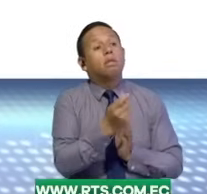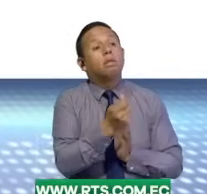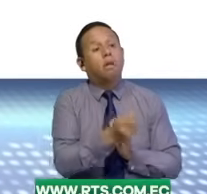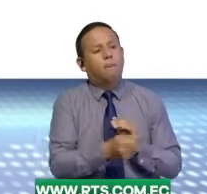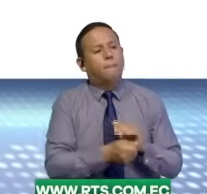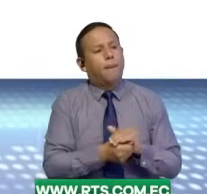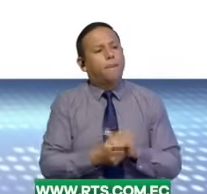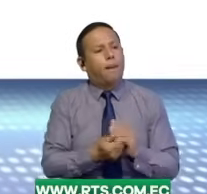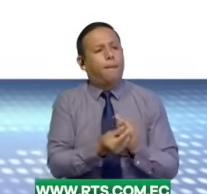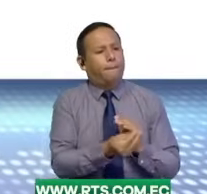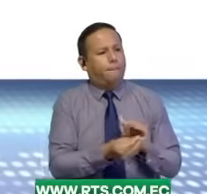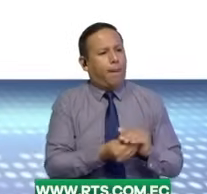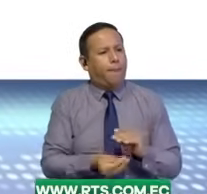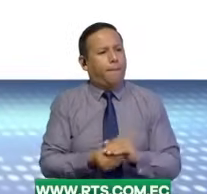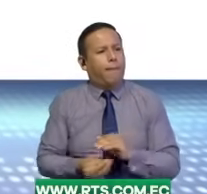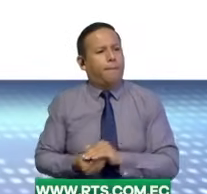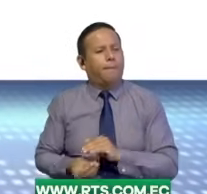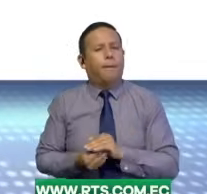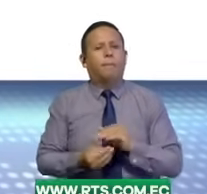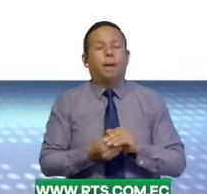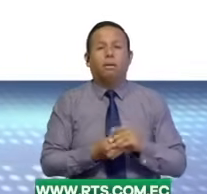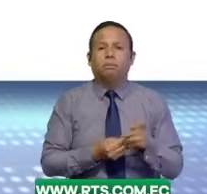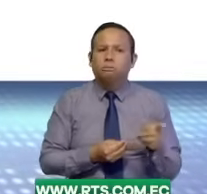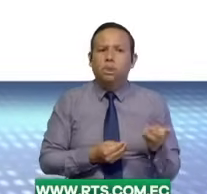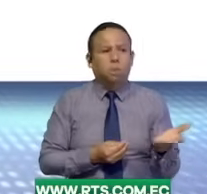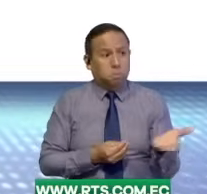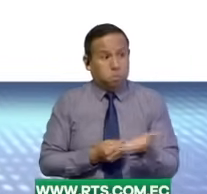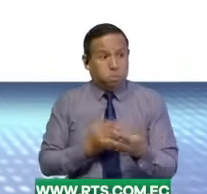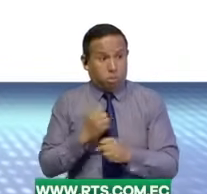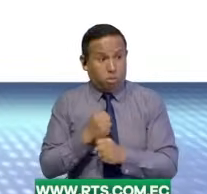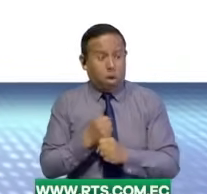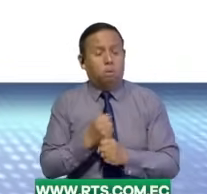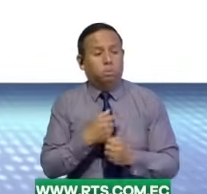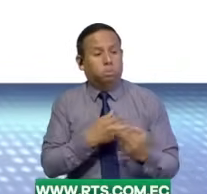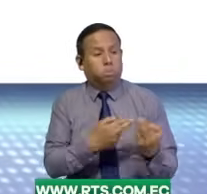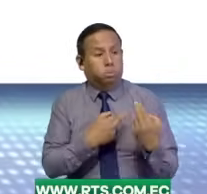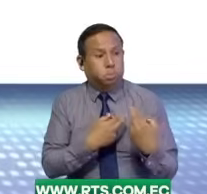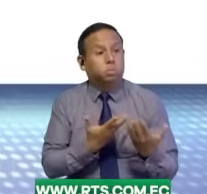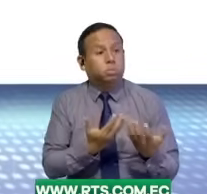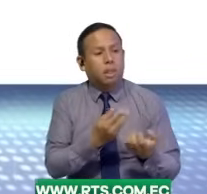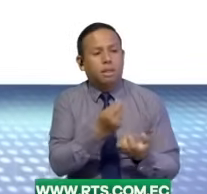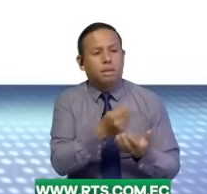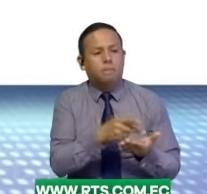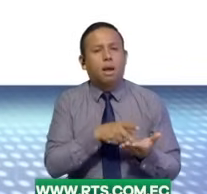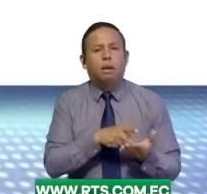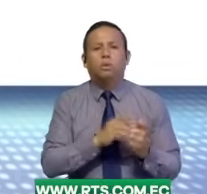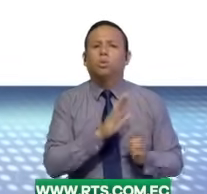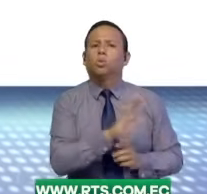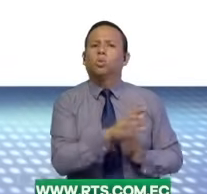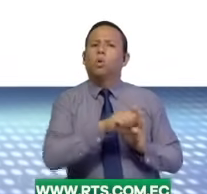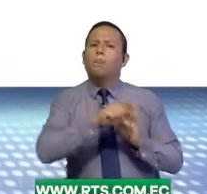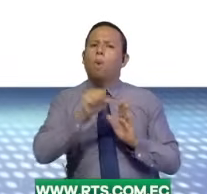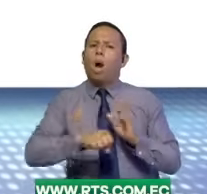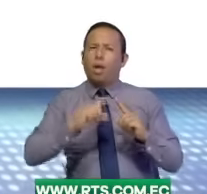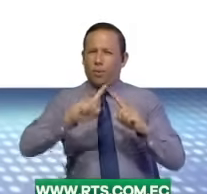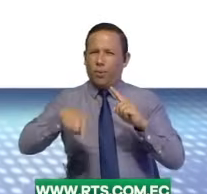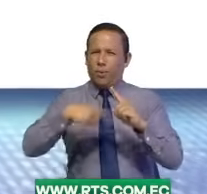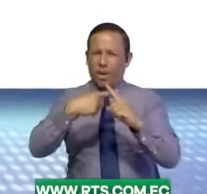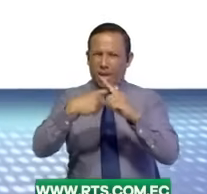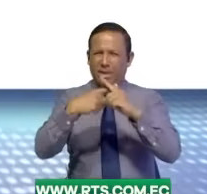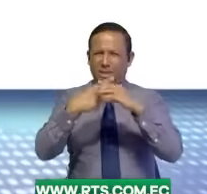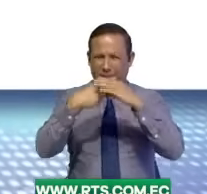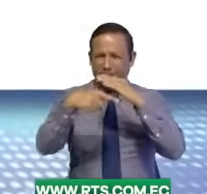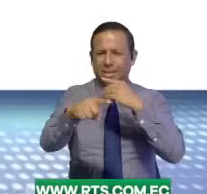trabajo como coordinador de comunicación de la Vicepresidencia de la República. Su abogado indicó en su cuenta X que, como un